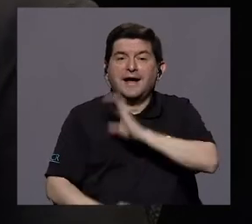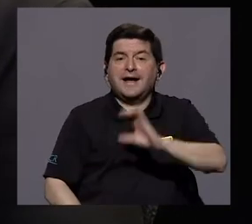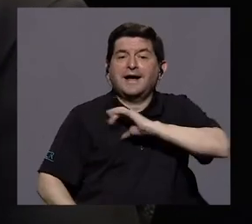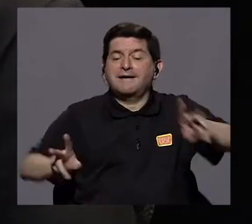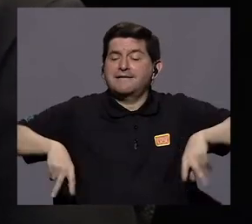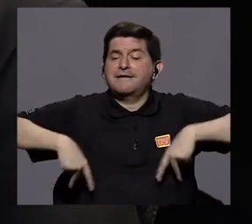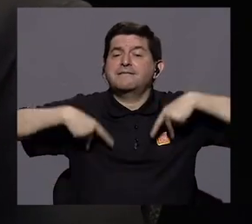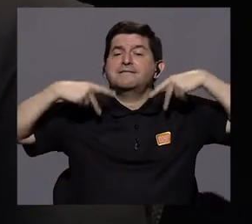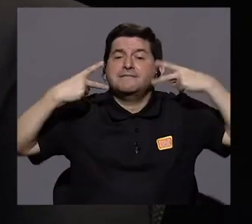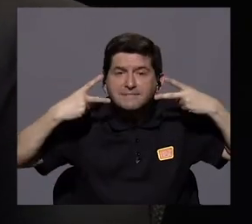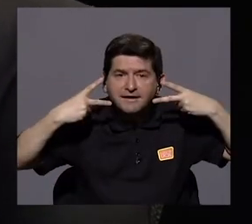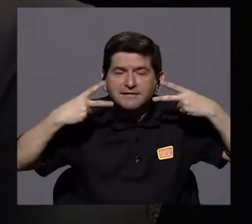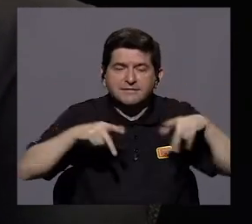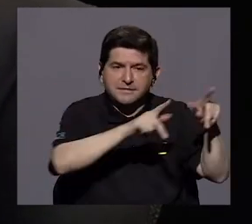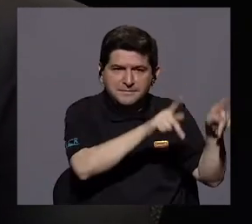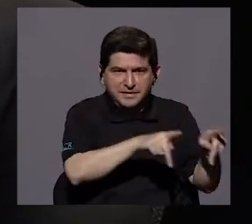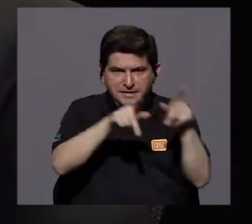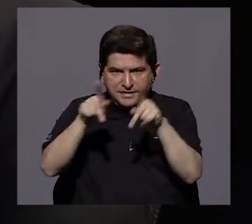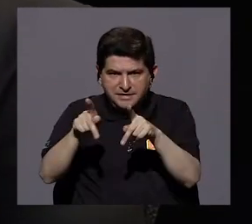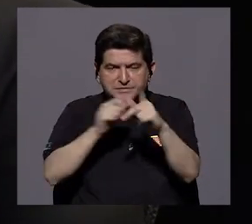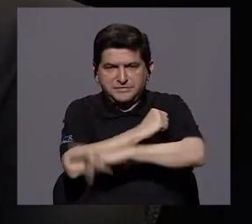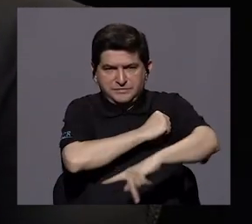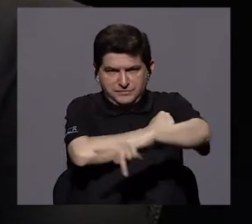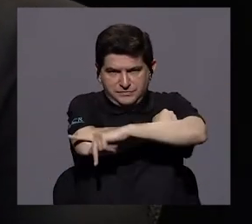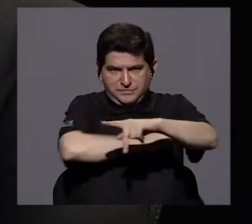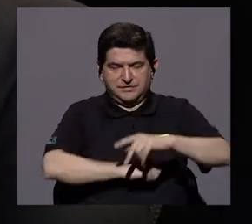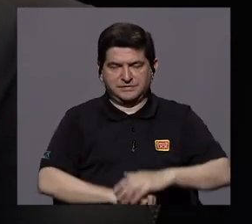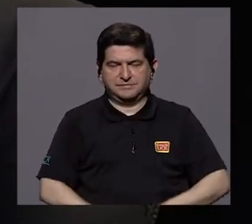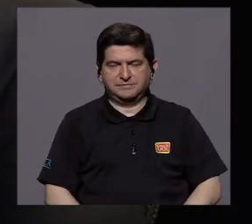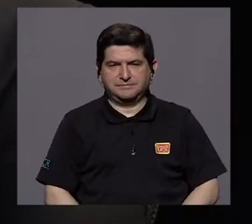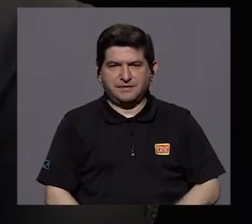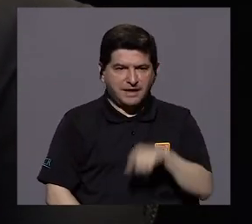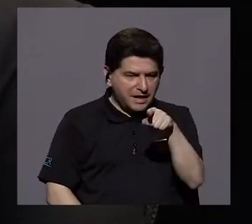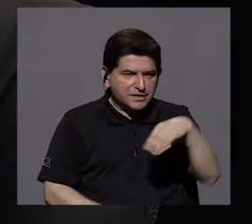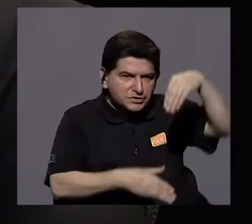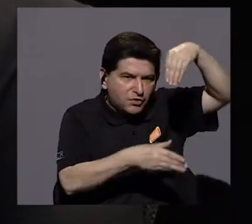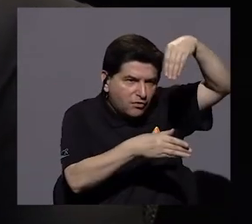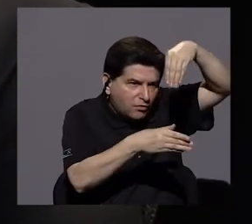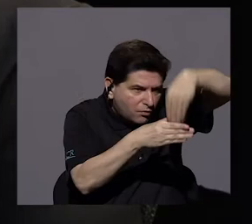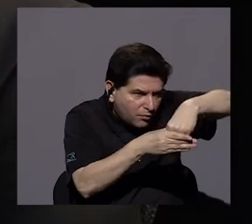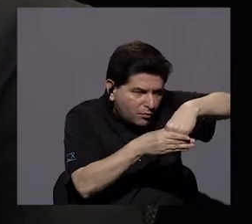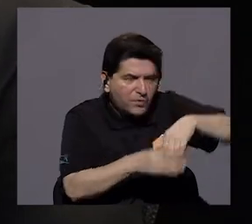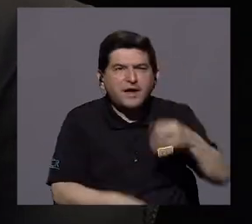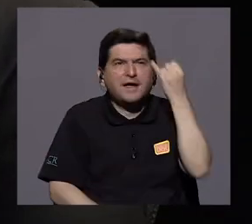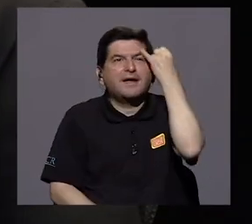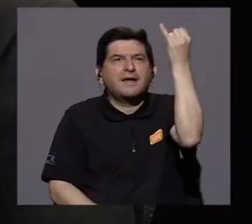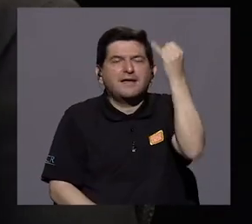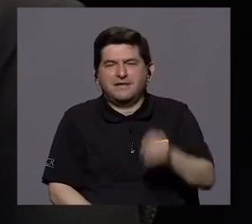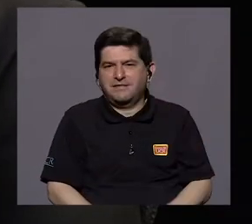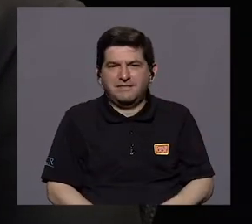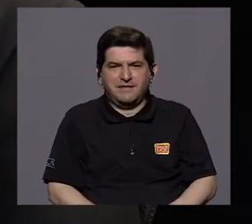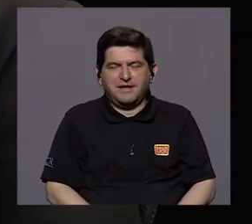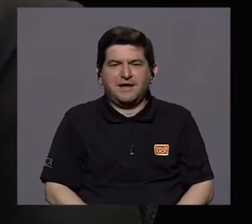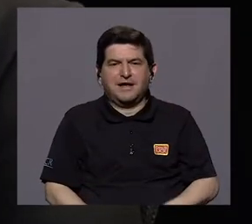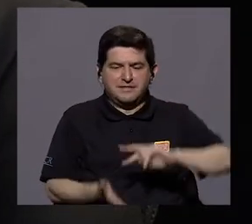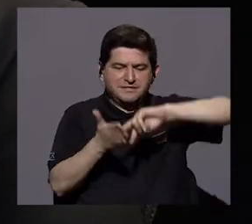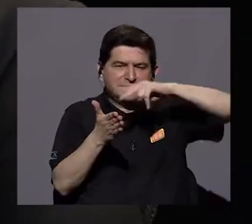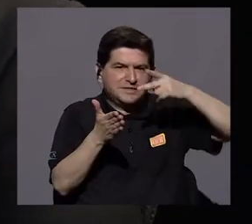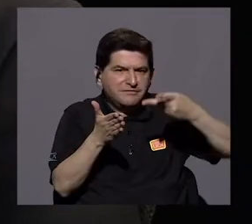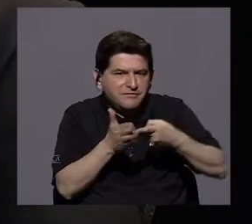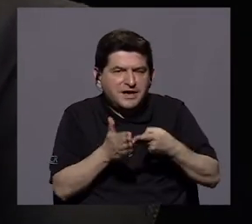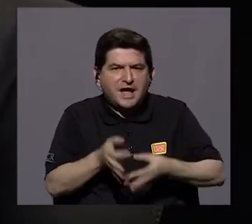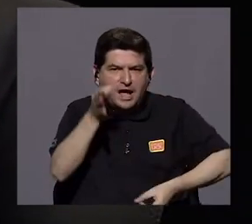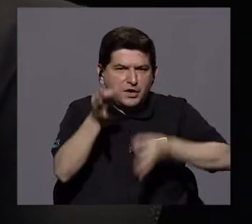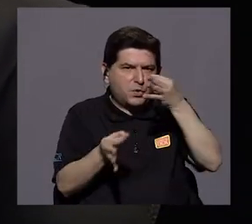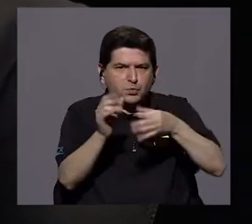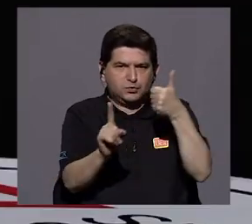refiere a calidad de vida para el habitante de nuestro país entra en esa gran conceptualización de lo que es